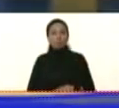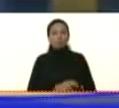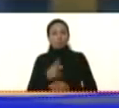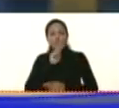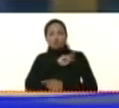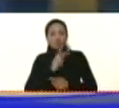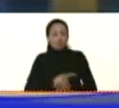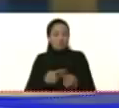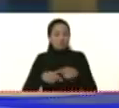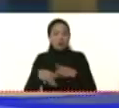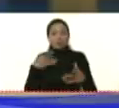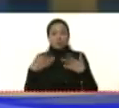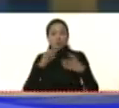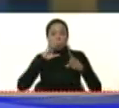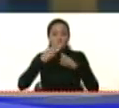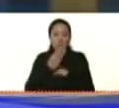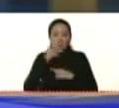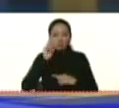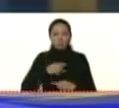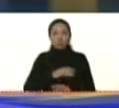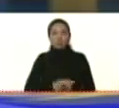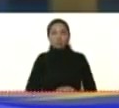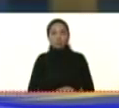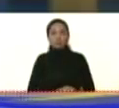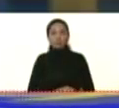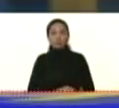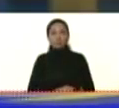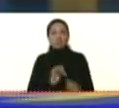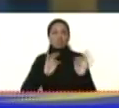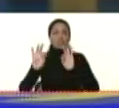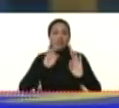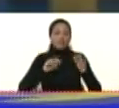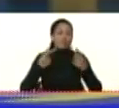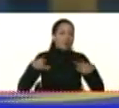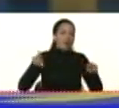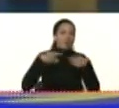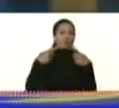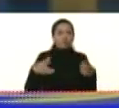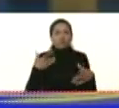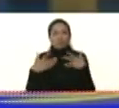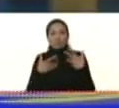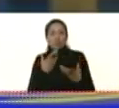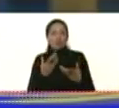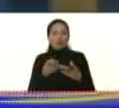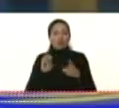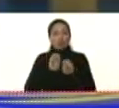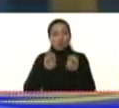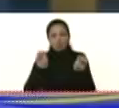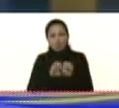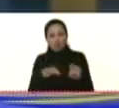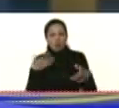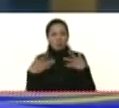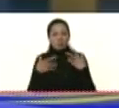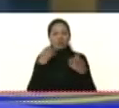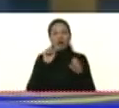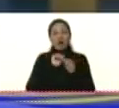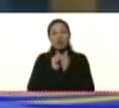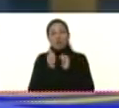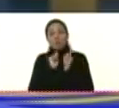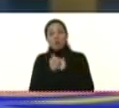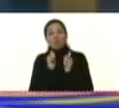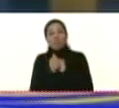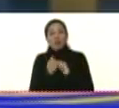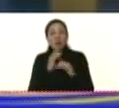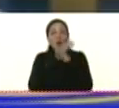Fortalecer la actividad cultural, el teatro, la música, la actividad educativa, la actividad deportiva,